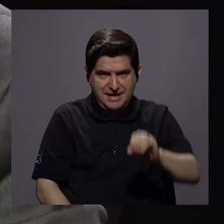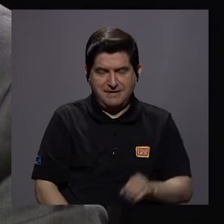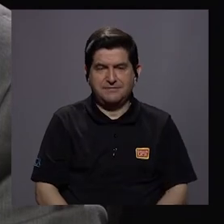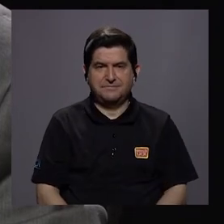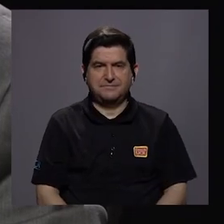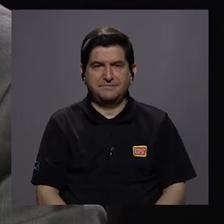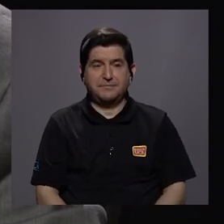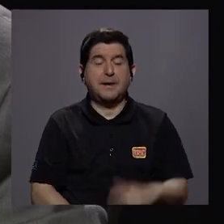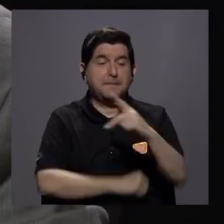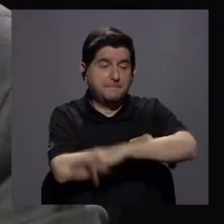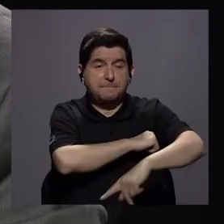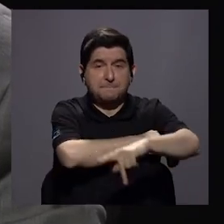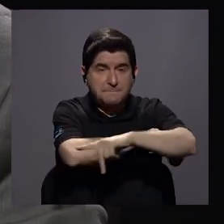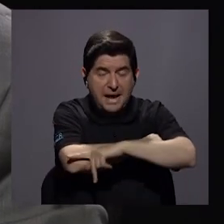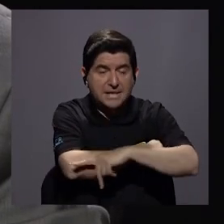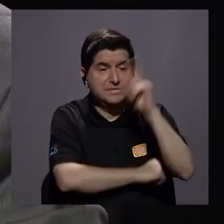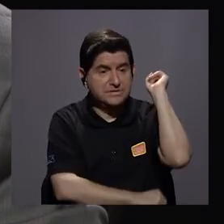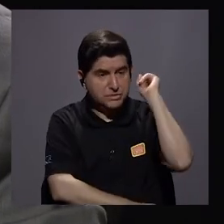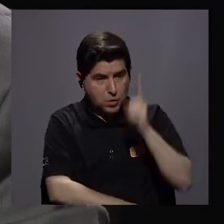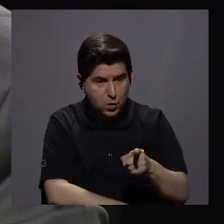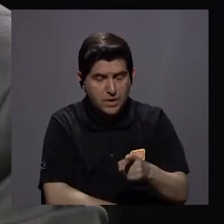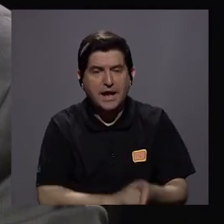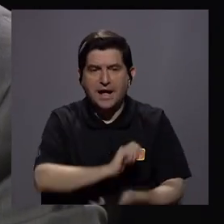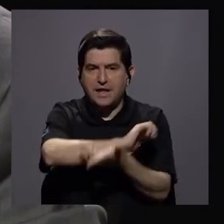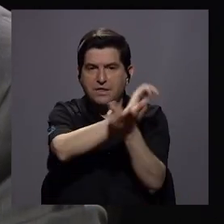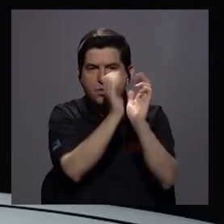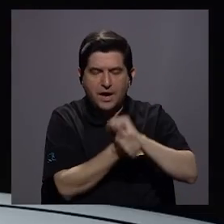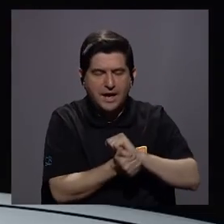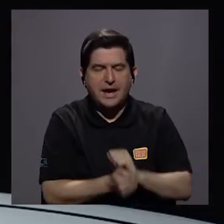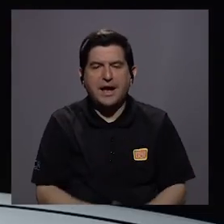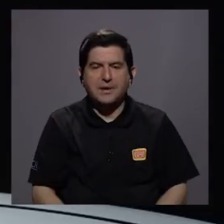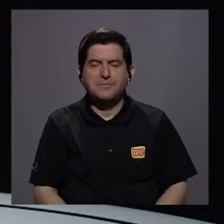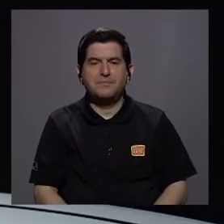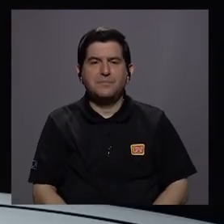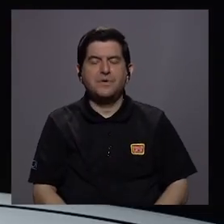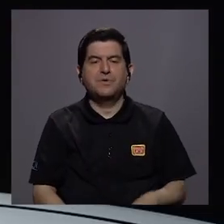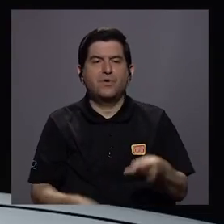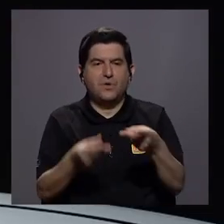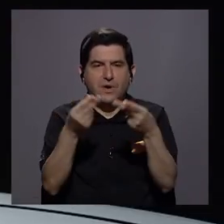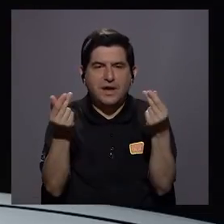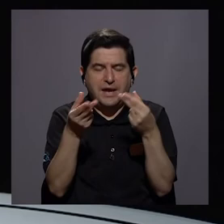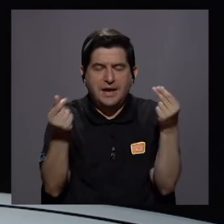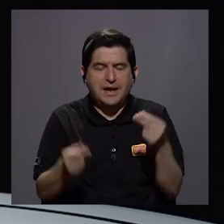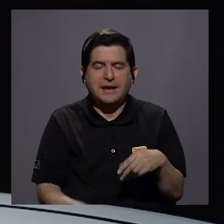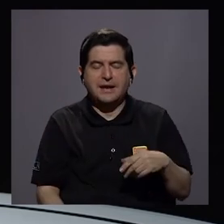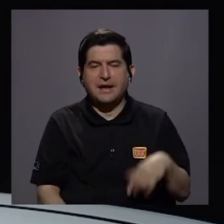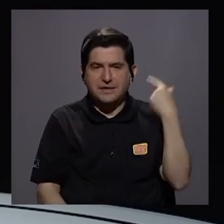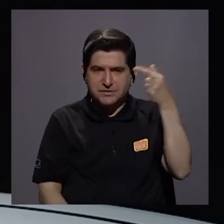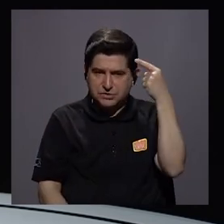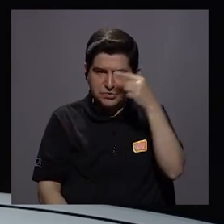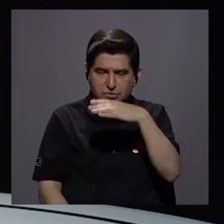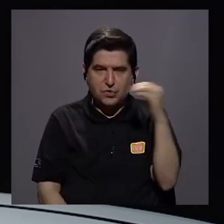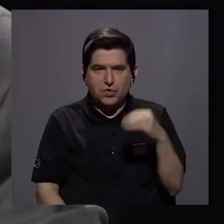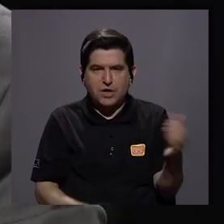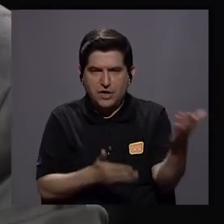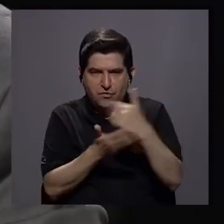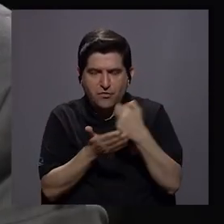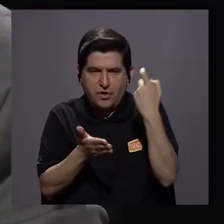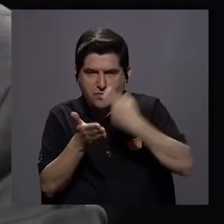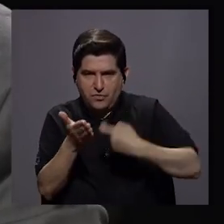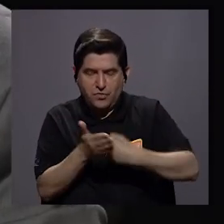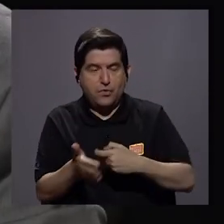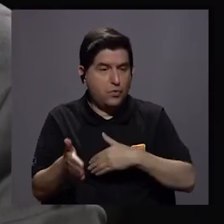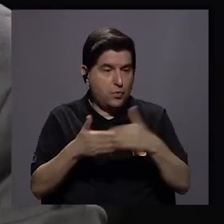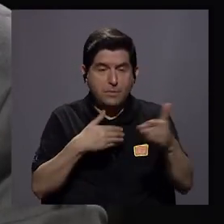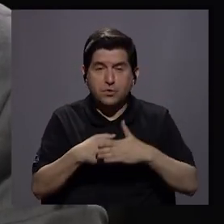y entonces el país estaba obligado a hacer una reforma fiscal. Y a pesar de todos los esfuerzos, se aprobó